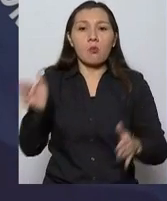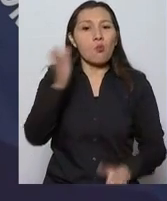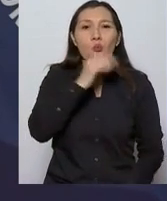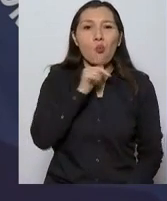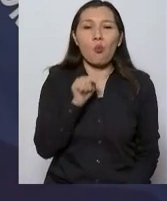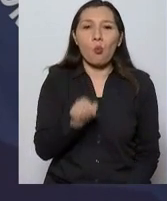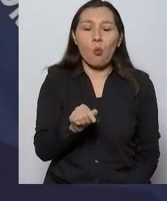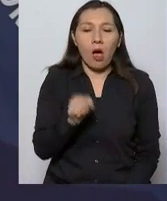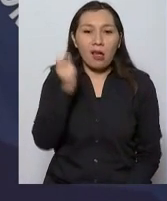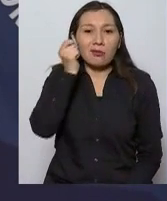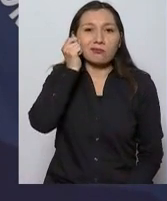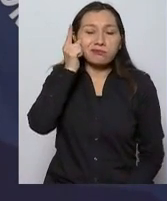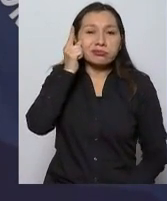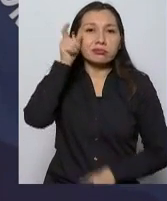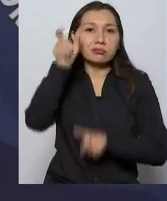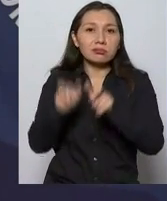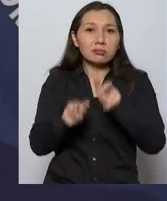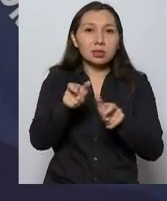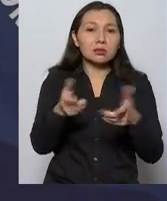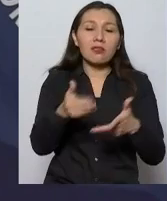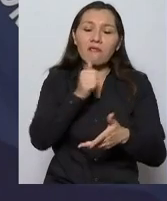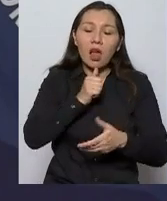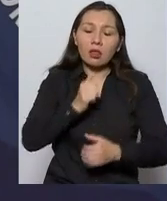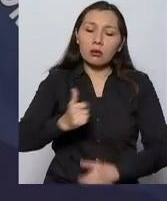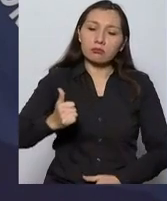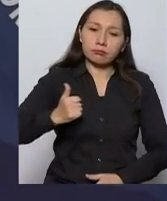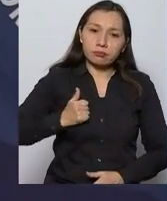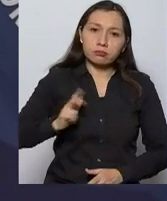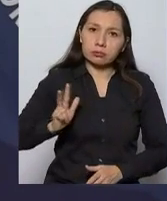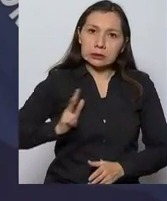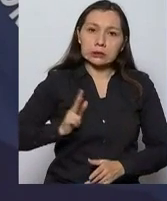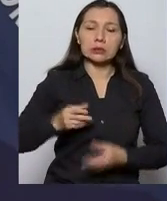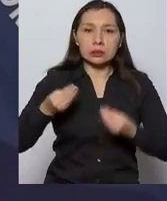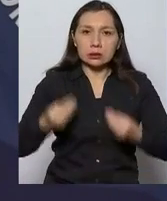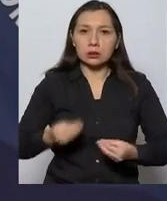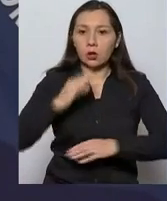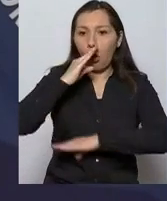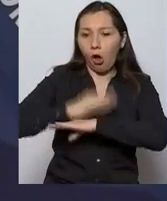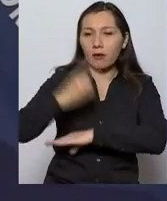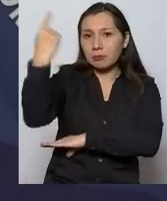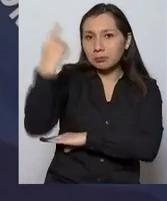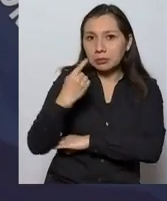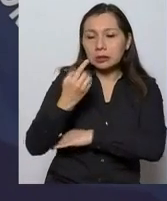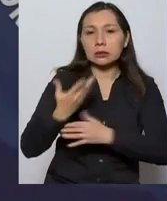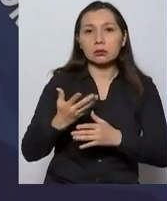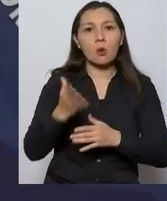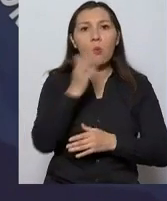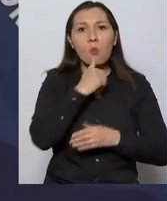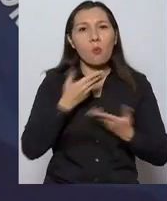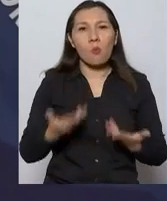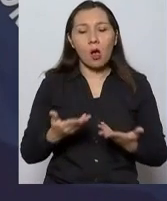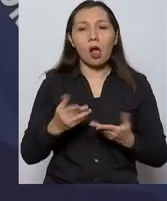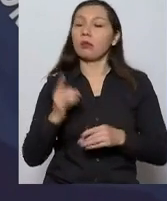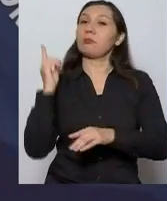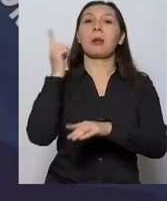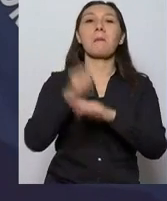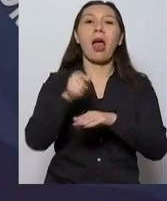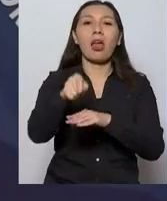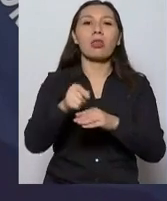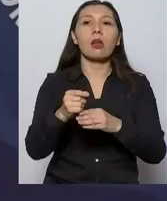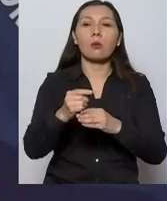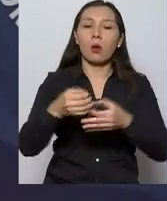un entendimiento y una conducta adecuada a lo que significa la indicación